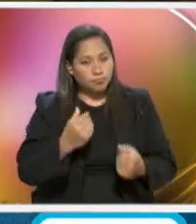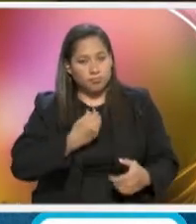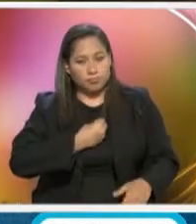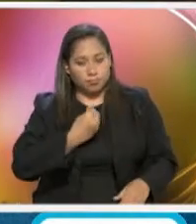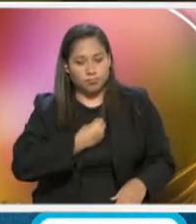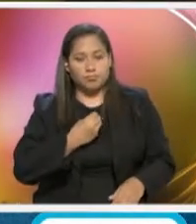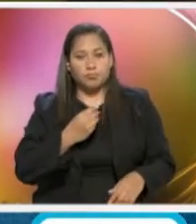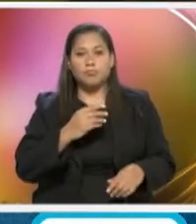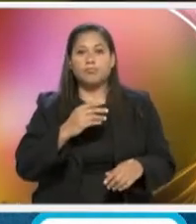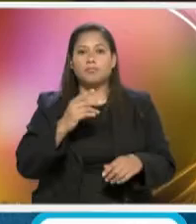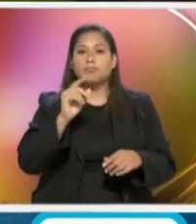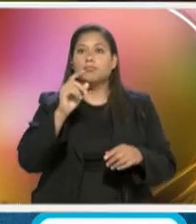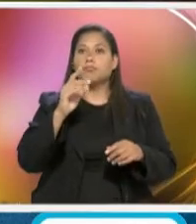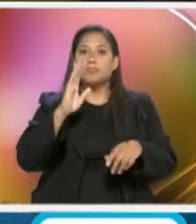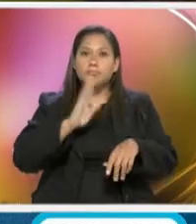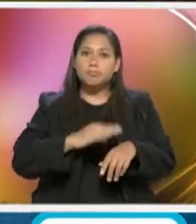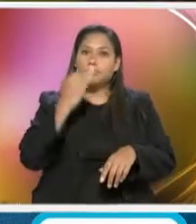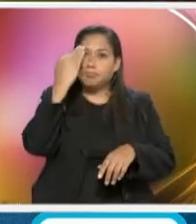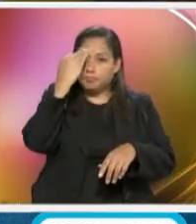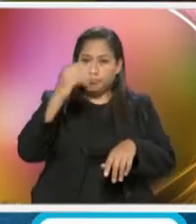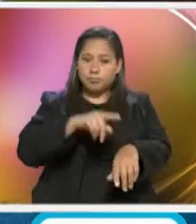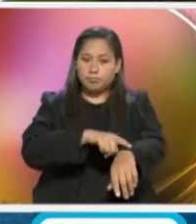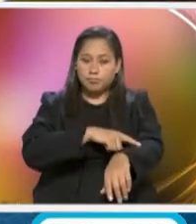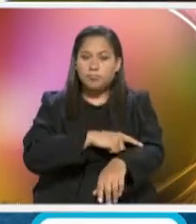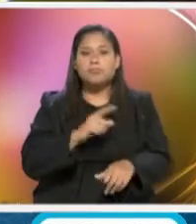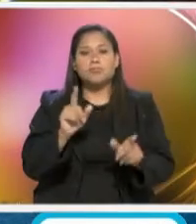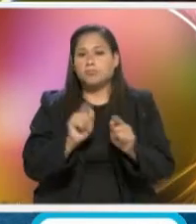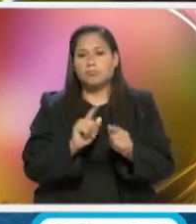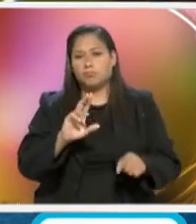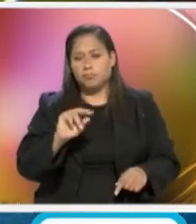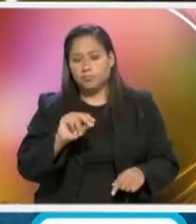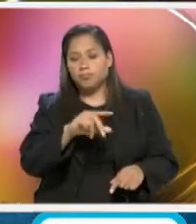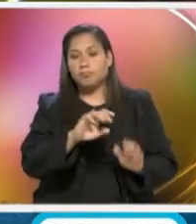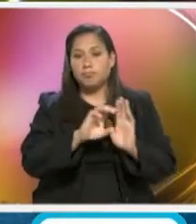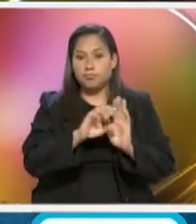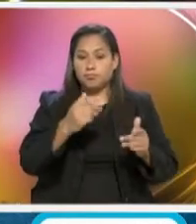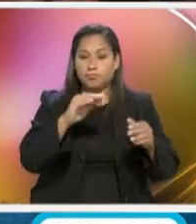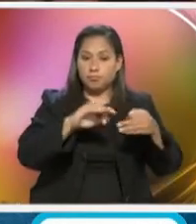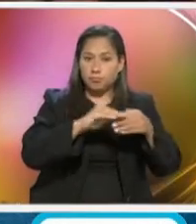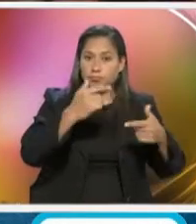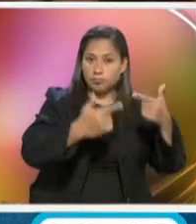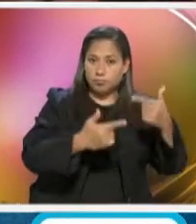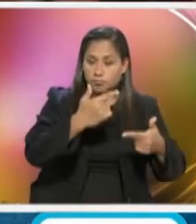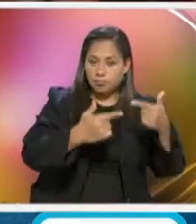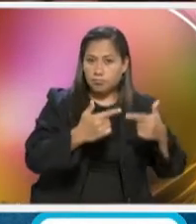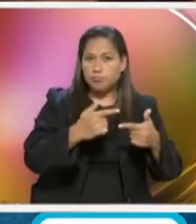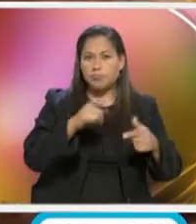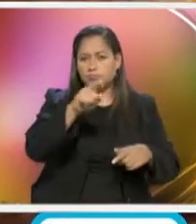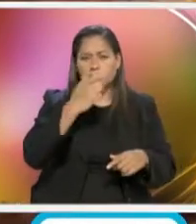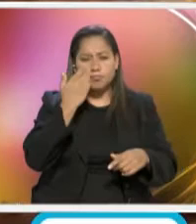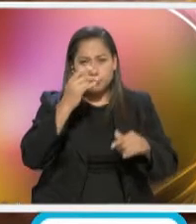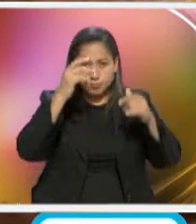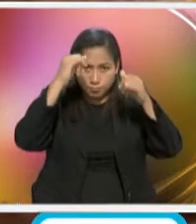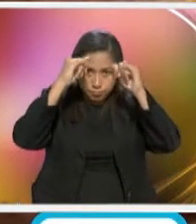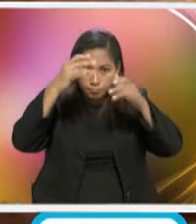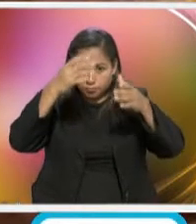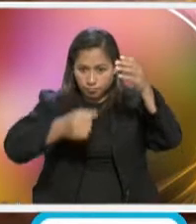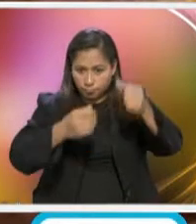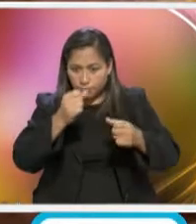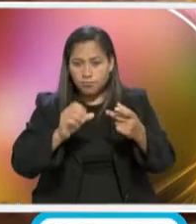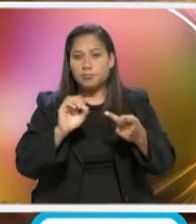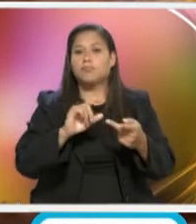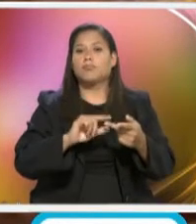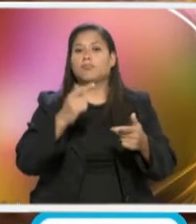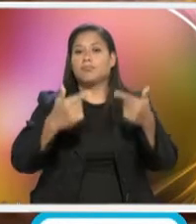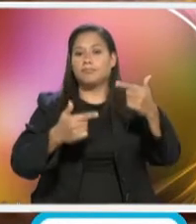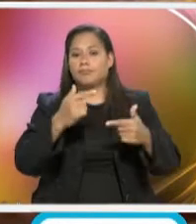no nada más un momento. ¿Qué solo proteína por un podemos momento. incluir entonces? Como por ejemplo, una taza de leche de la que quieras, ¿no? De vaca o